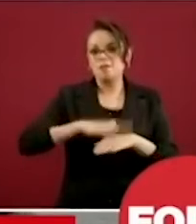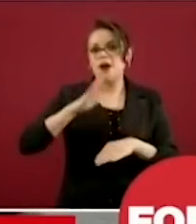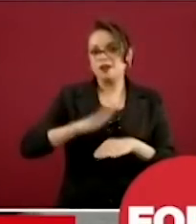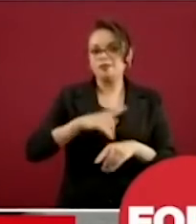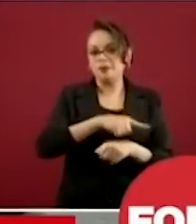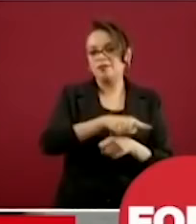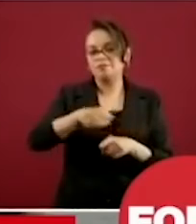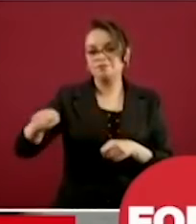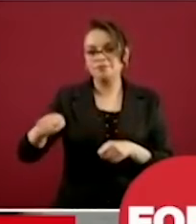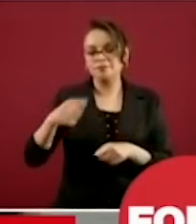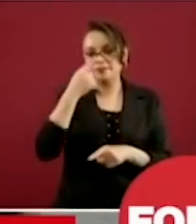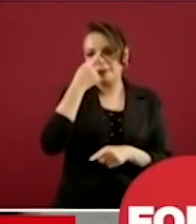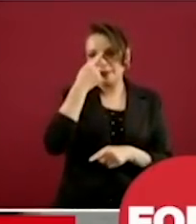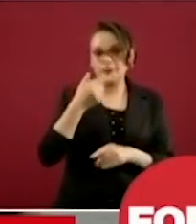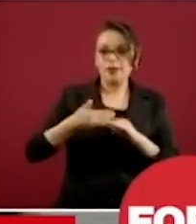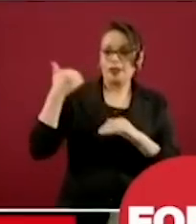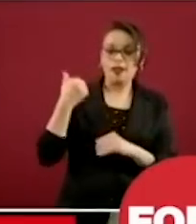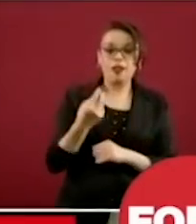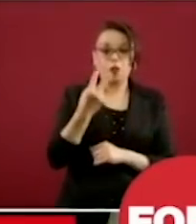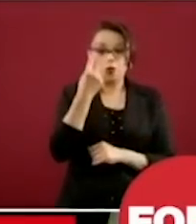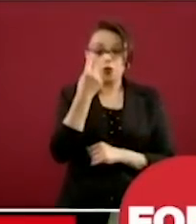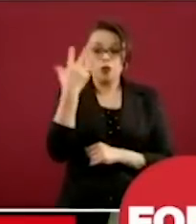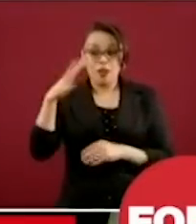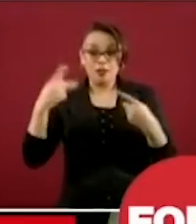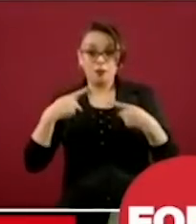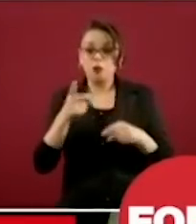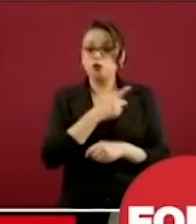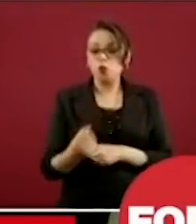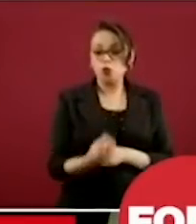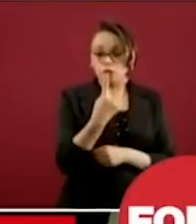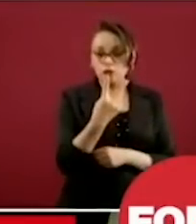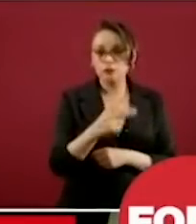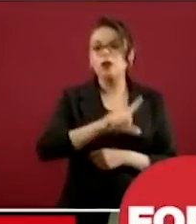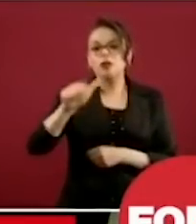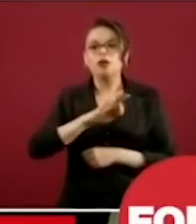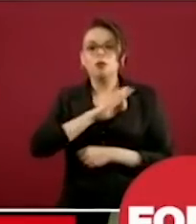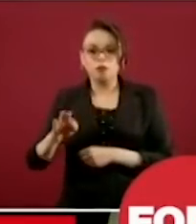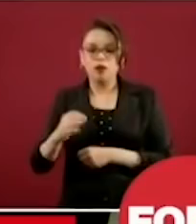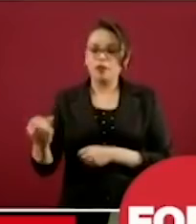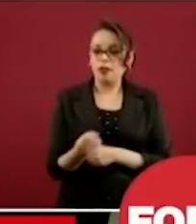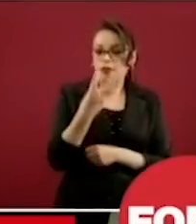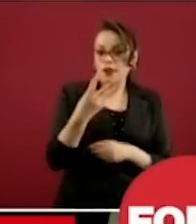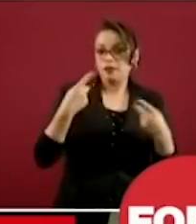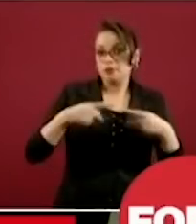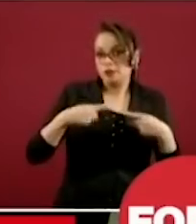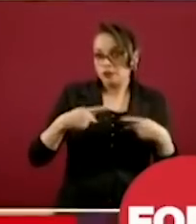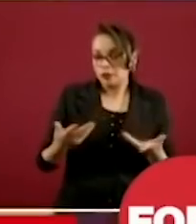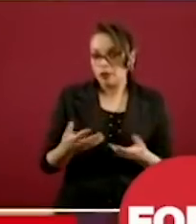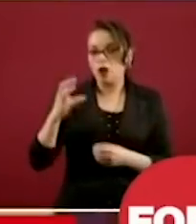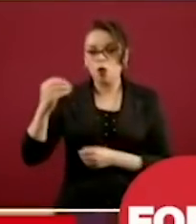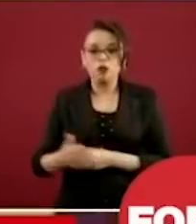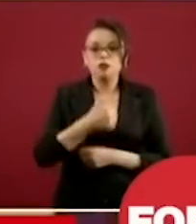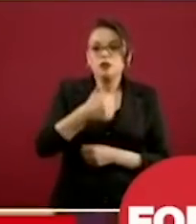de que sean 2 de 10, ahora van a ser 3 de 10, o 5 de 10, o 6 de 10, lo que en su momento nos estaría hablando de